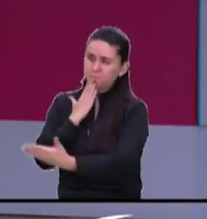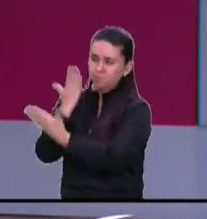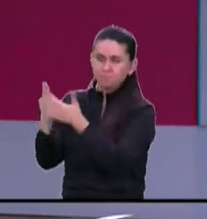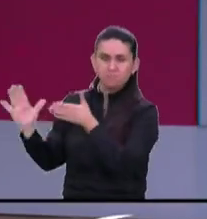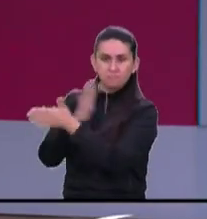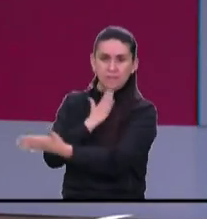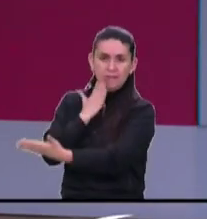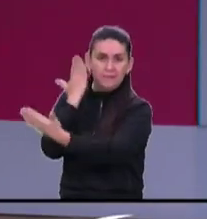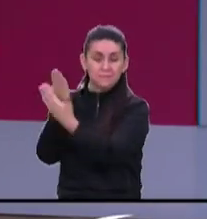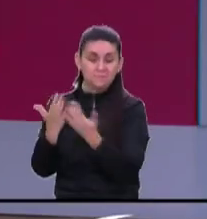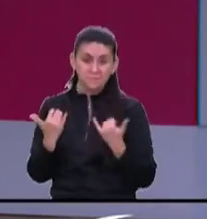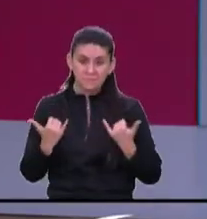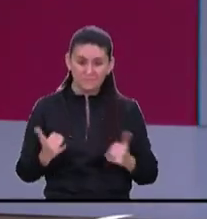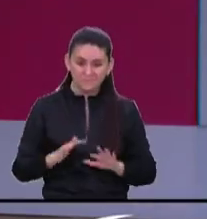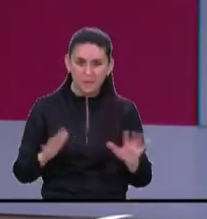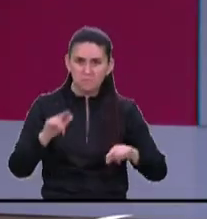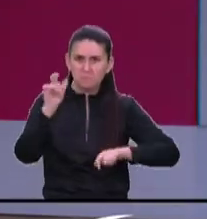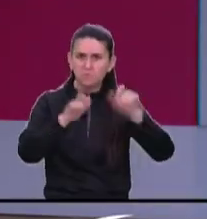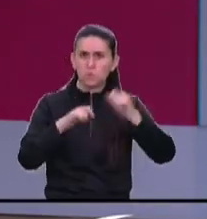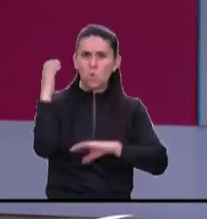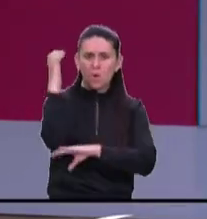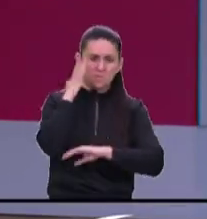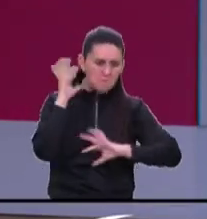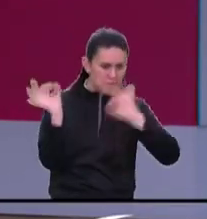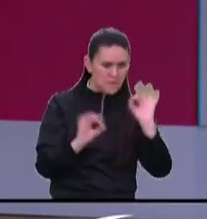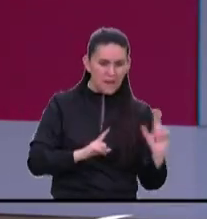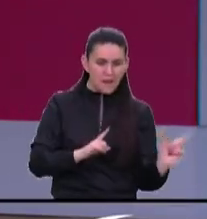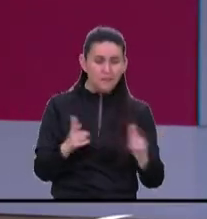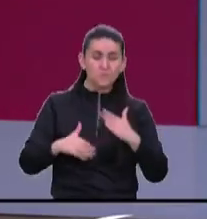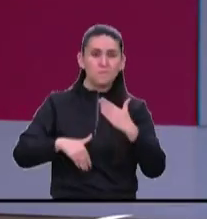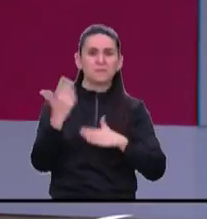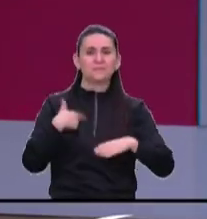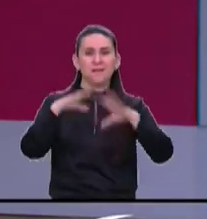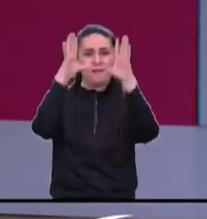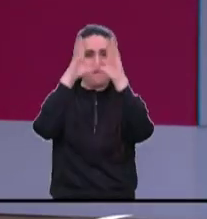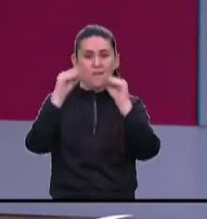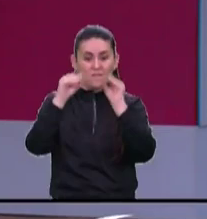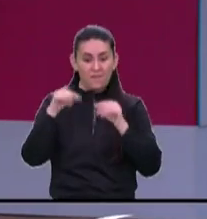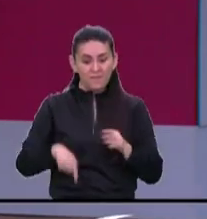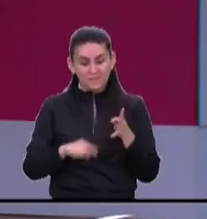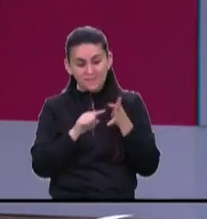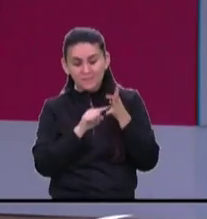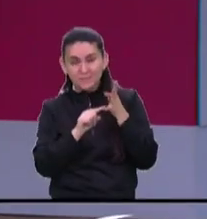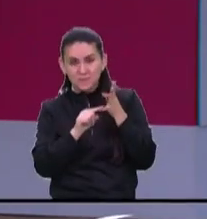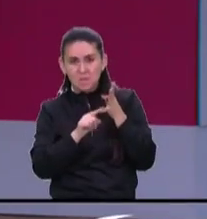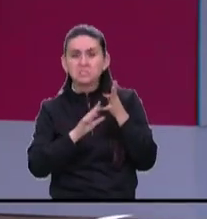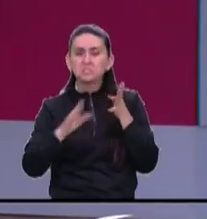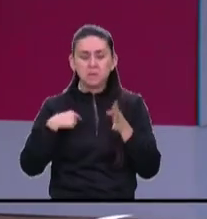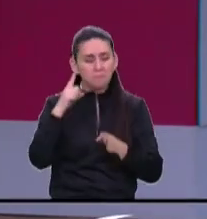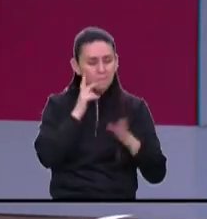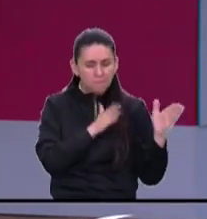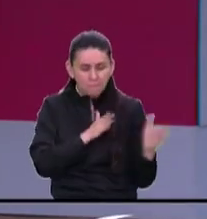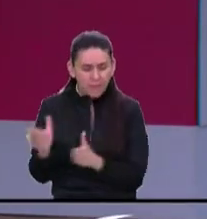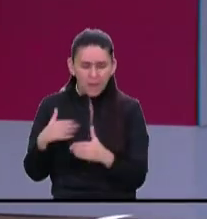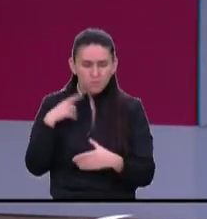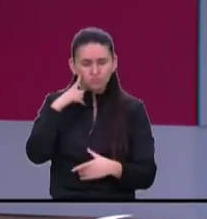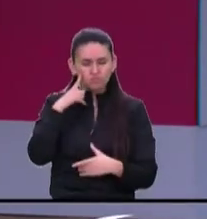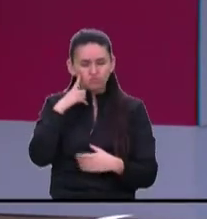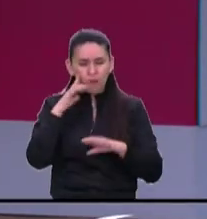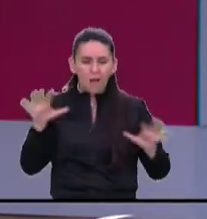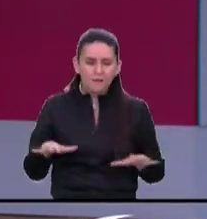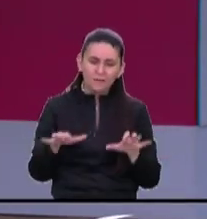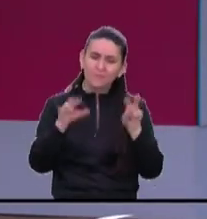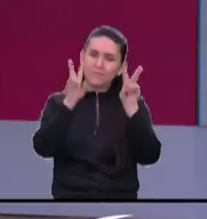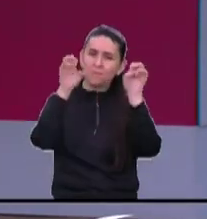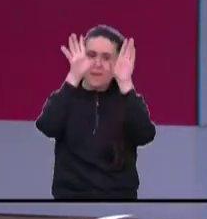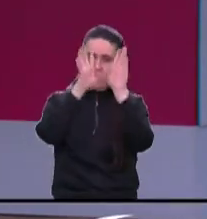Gracias. Y desde ya muchos colombianos sienten el espíritu navideño. Para ellos, desde este fin de semana hay planes para disfrutar en familia y celebrar